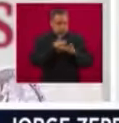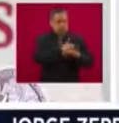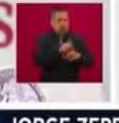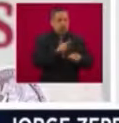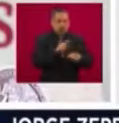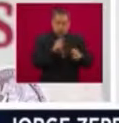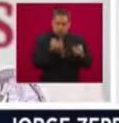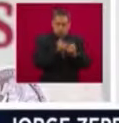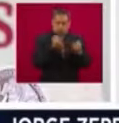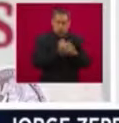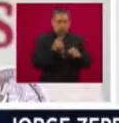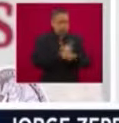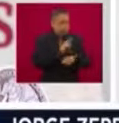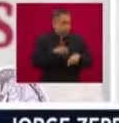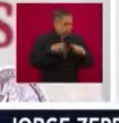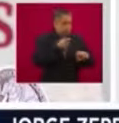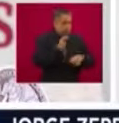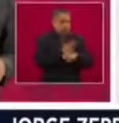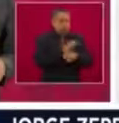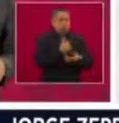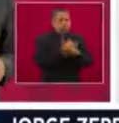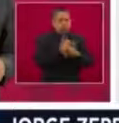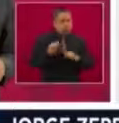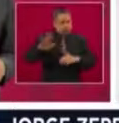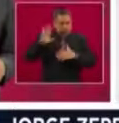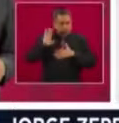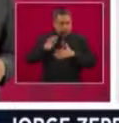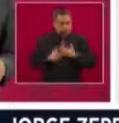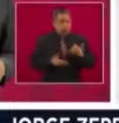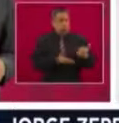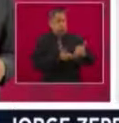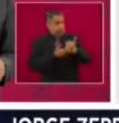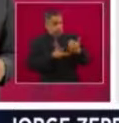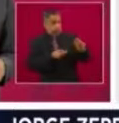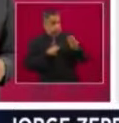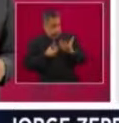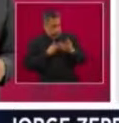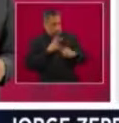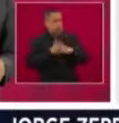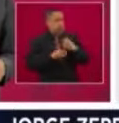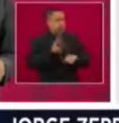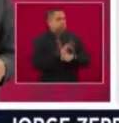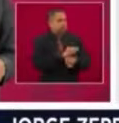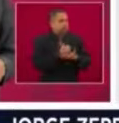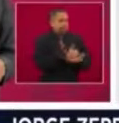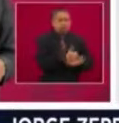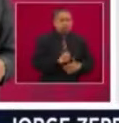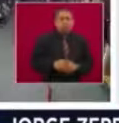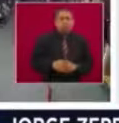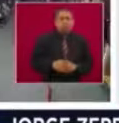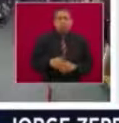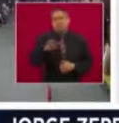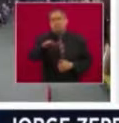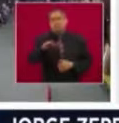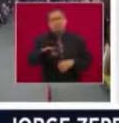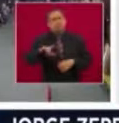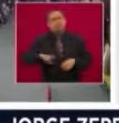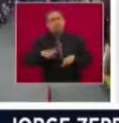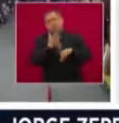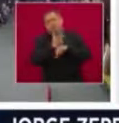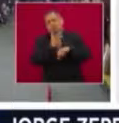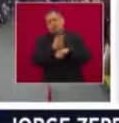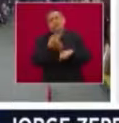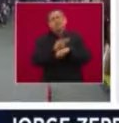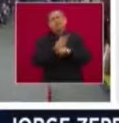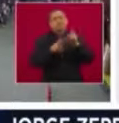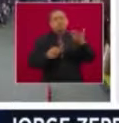transparencia. Yo creo que sí, en este renglón López Obrador sale razonablemente bien librado. ¿Por qué? Porque